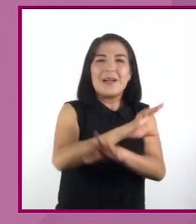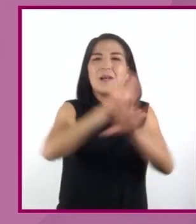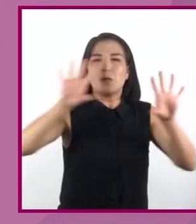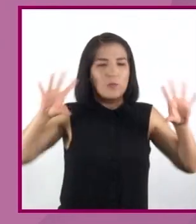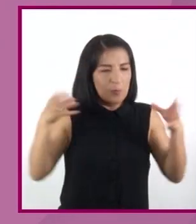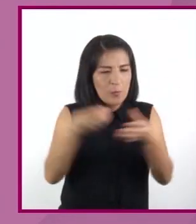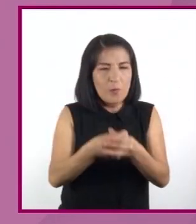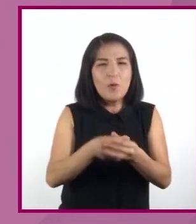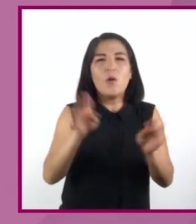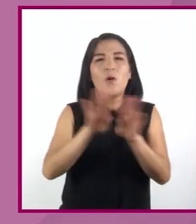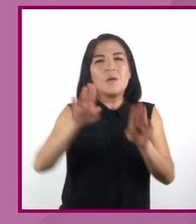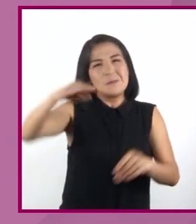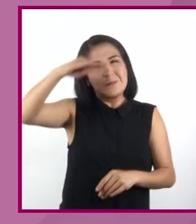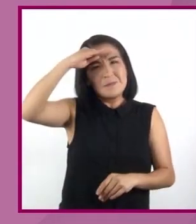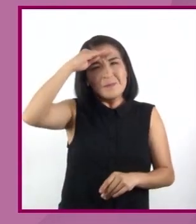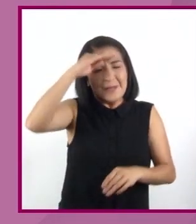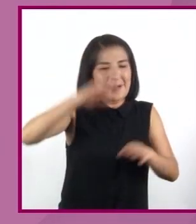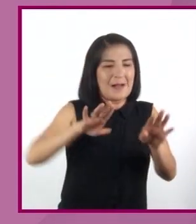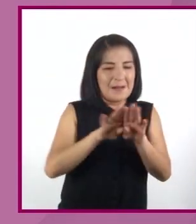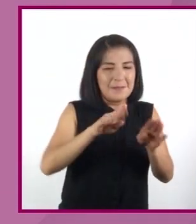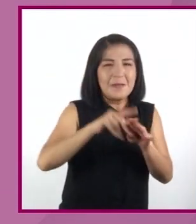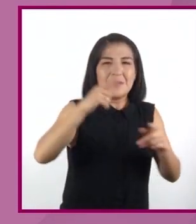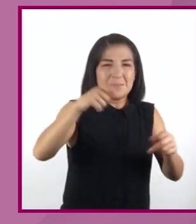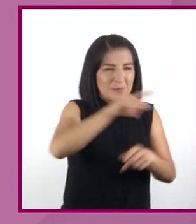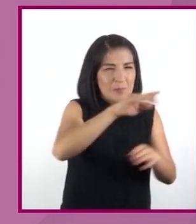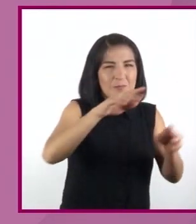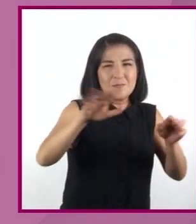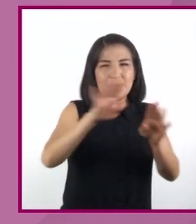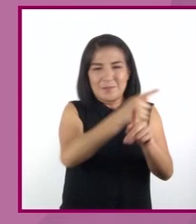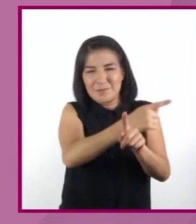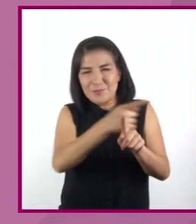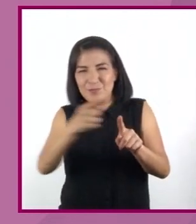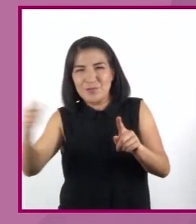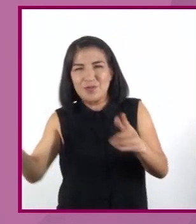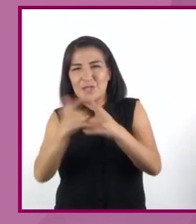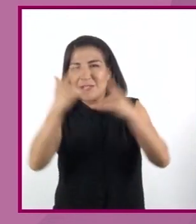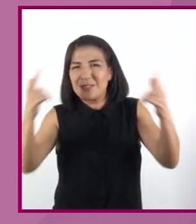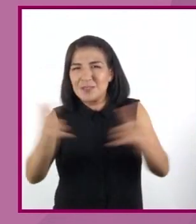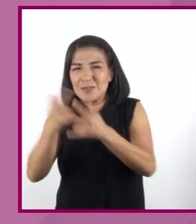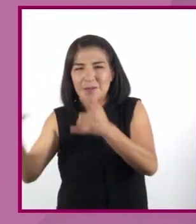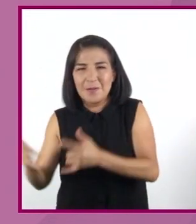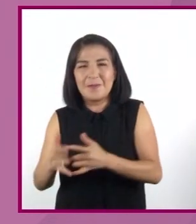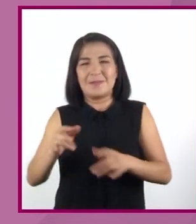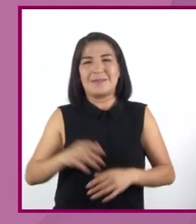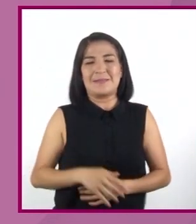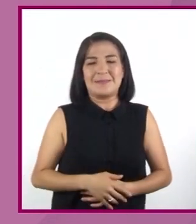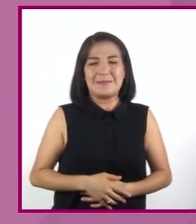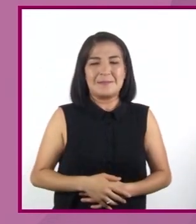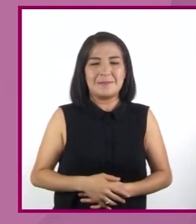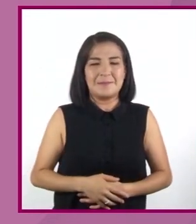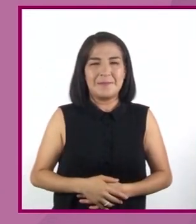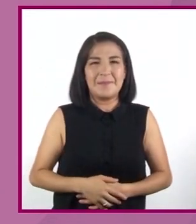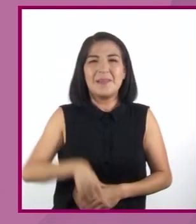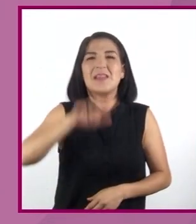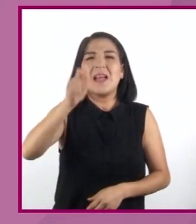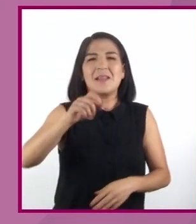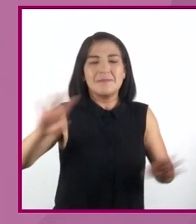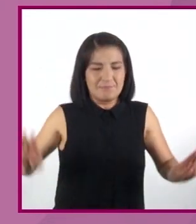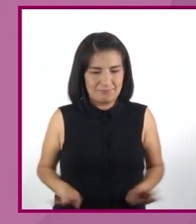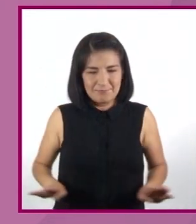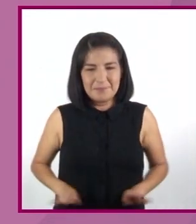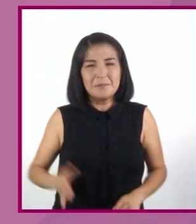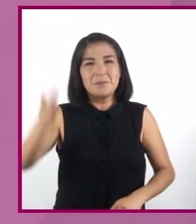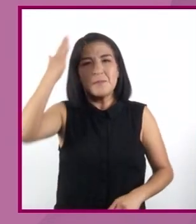conjunta la lógica de hechos aparentemente separados. Los